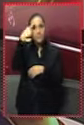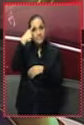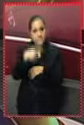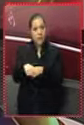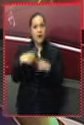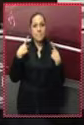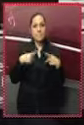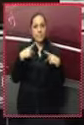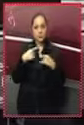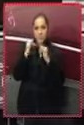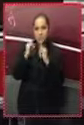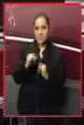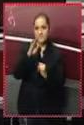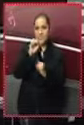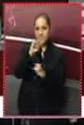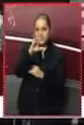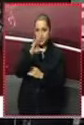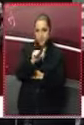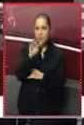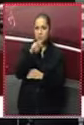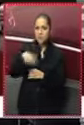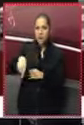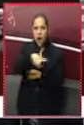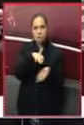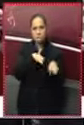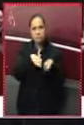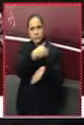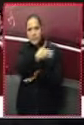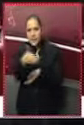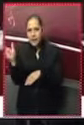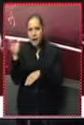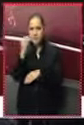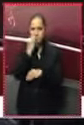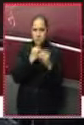personas físicas que se dedican a actividades del sector agroalimentario.